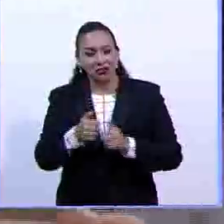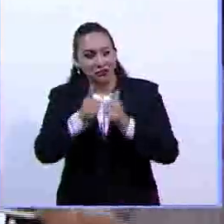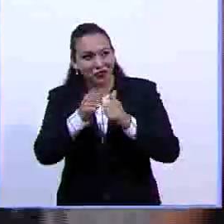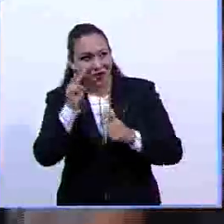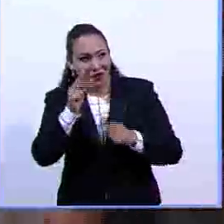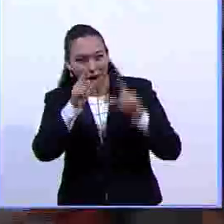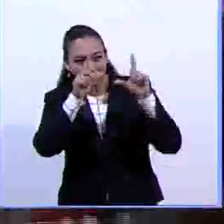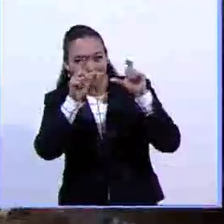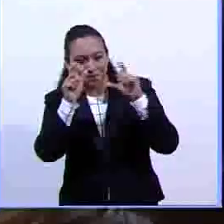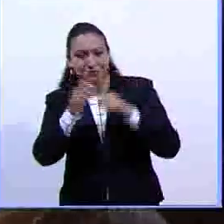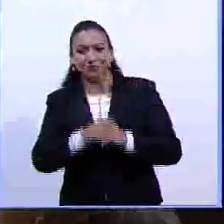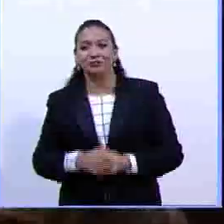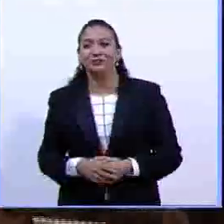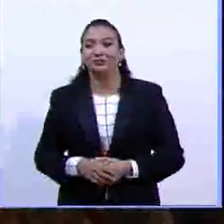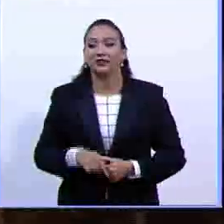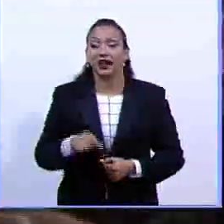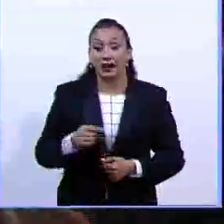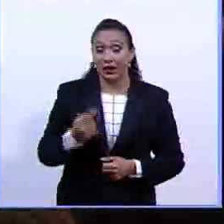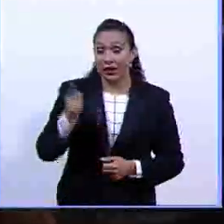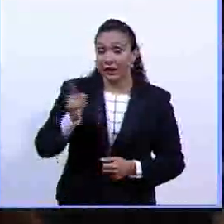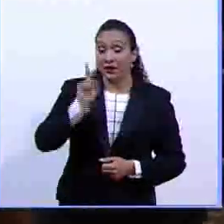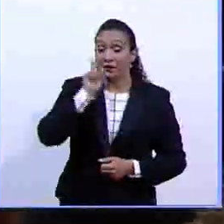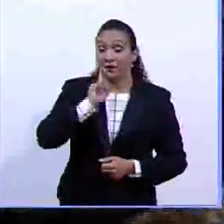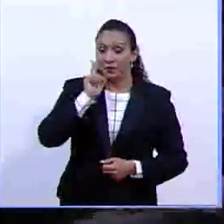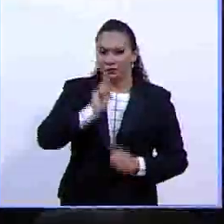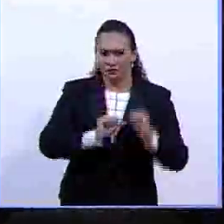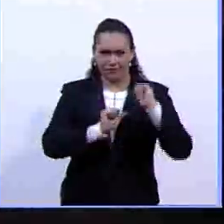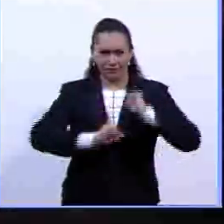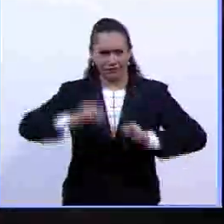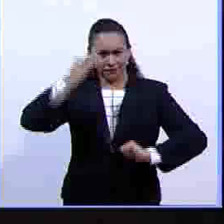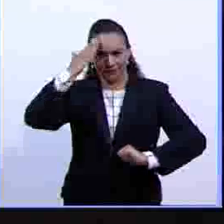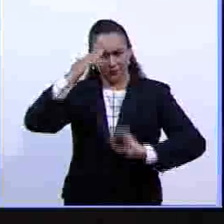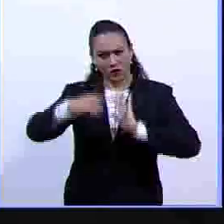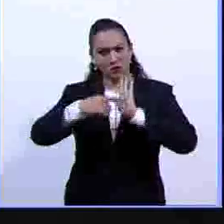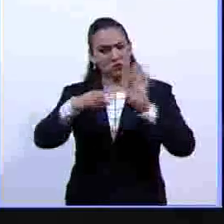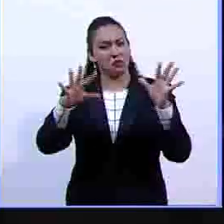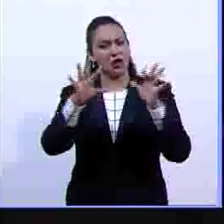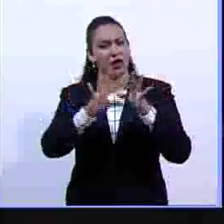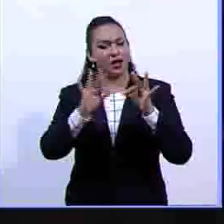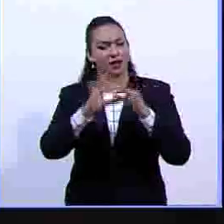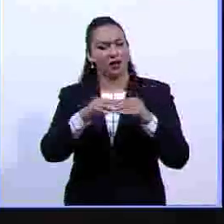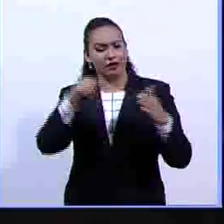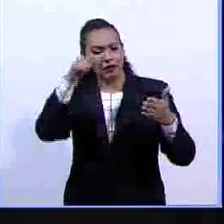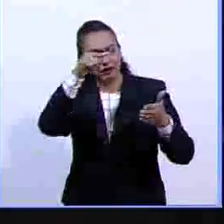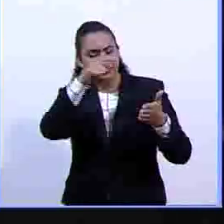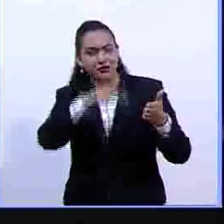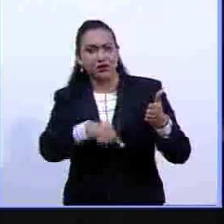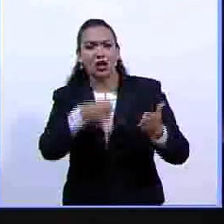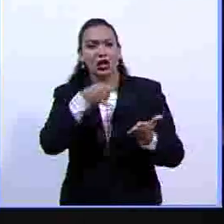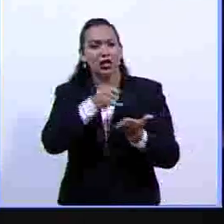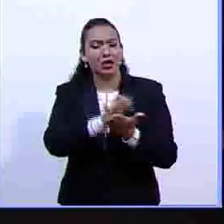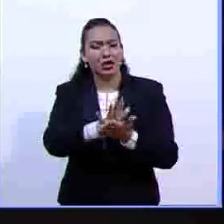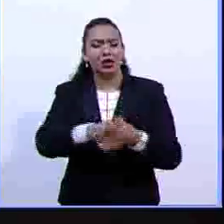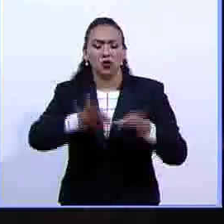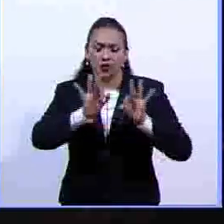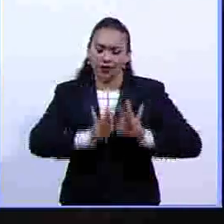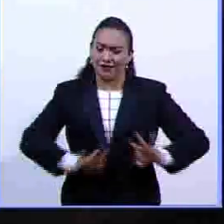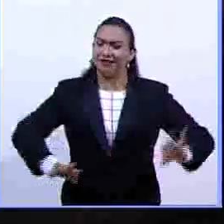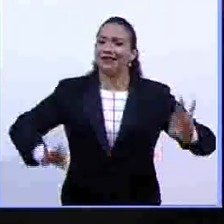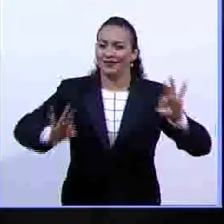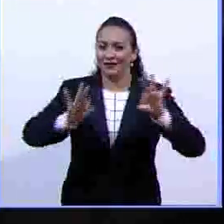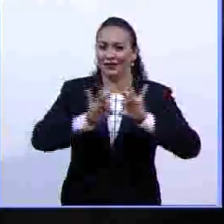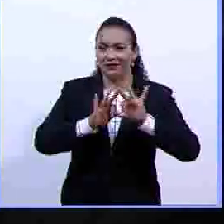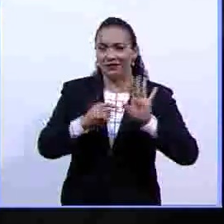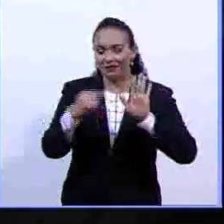talleres. Antes, las funcionarias federales dieron a conocer detalles de la impresión de estas boletas y también de la importancia